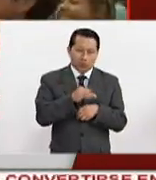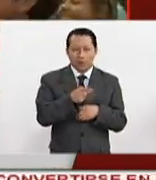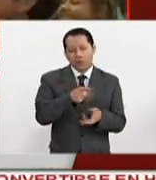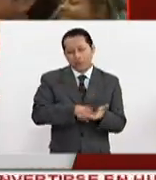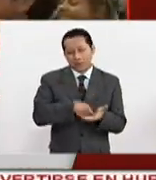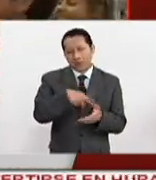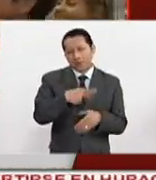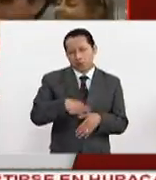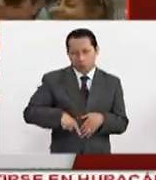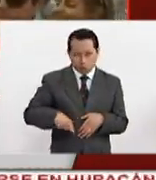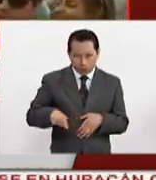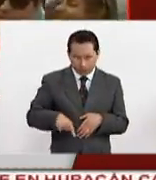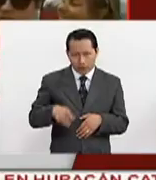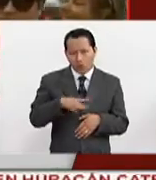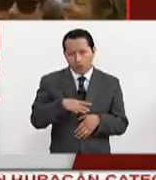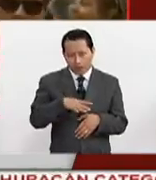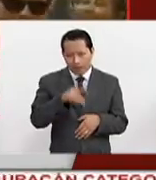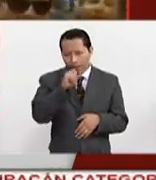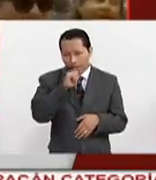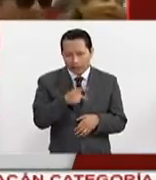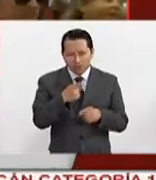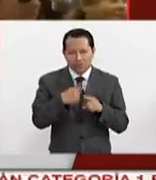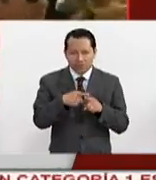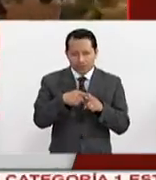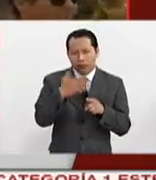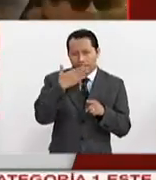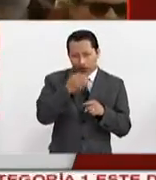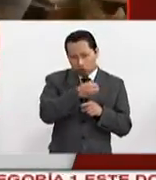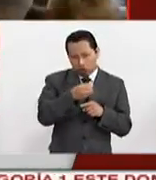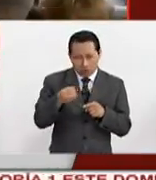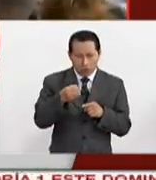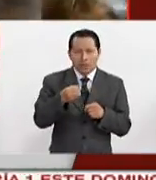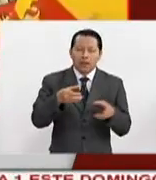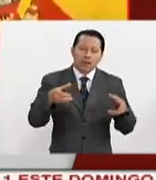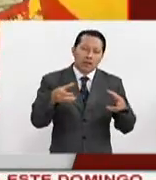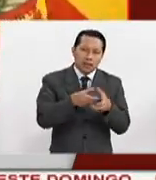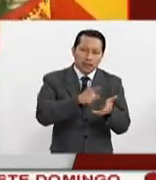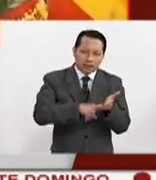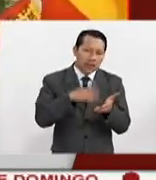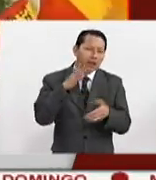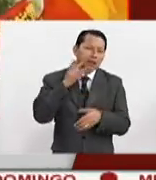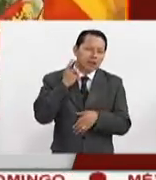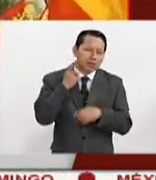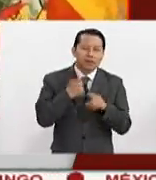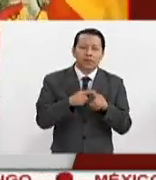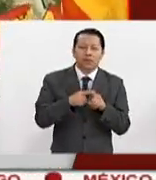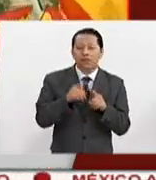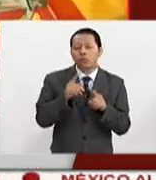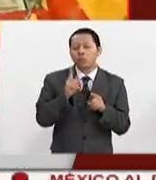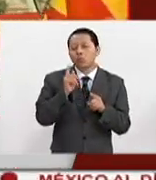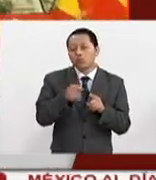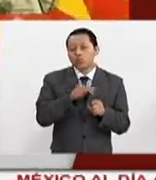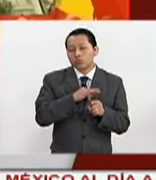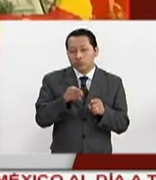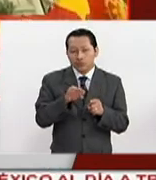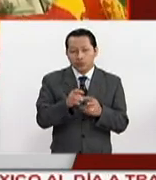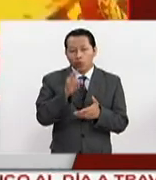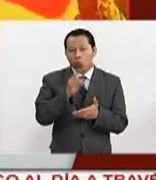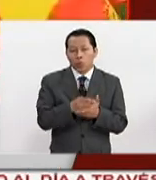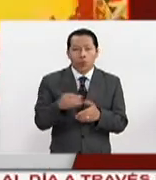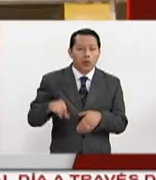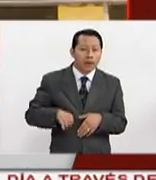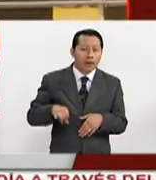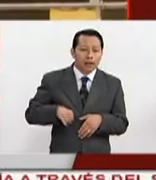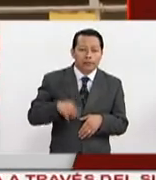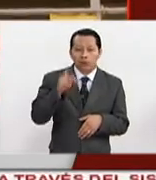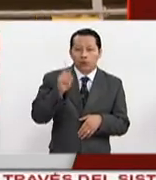autogobierno, están muy bien organizados, tienen parlamento, es decir, tienen muchas características, es decir, lo único que nos interesa